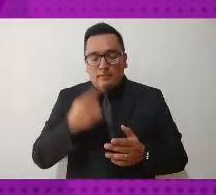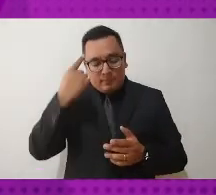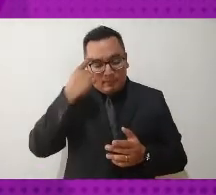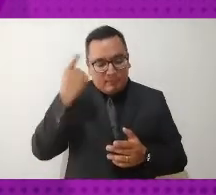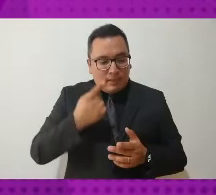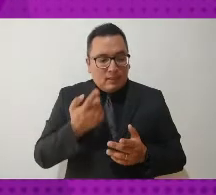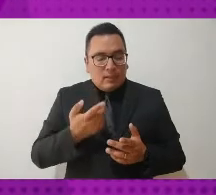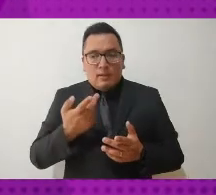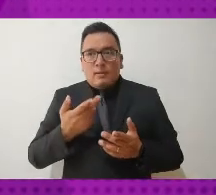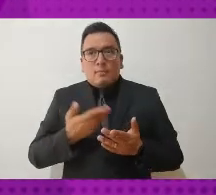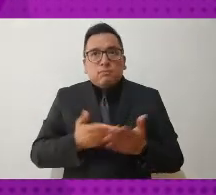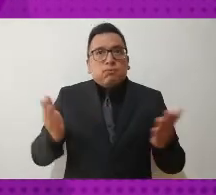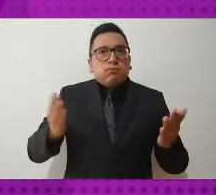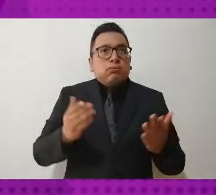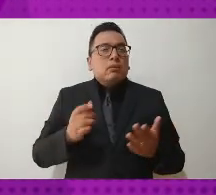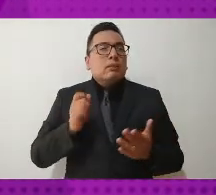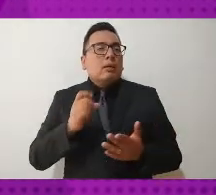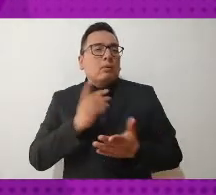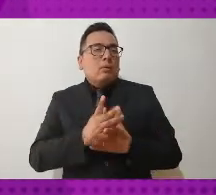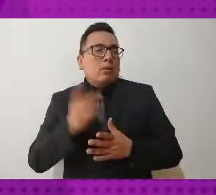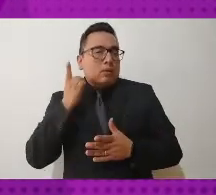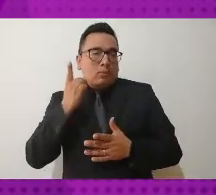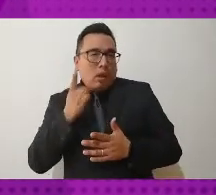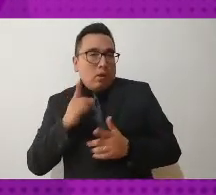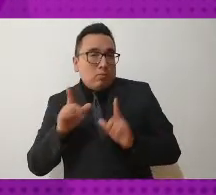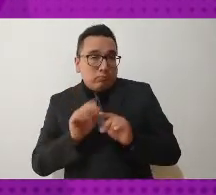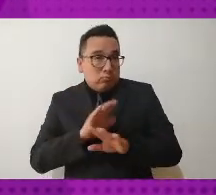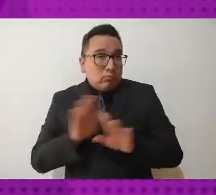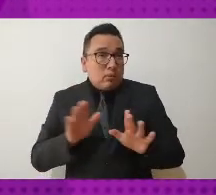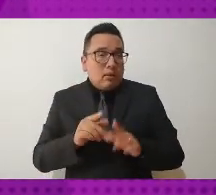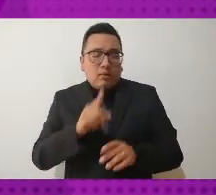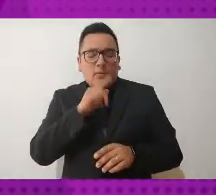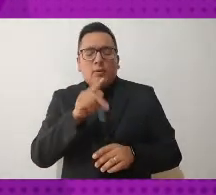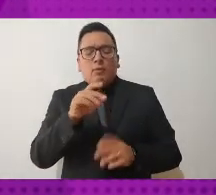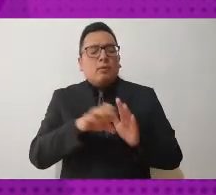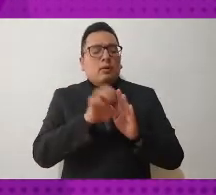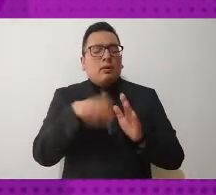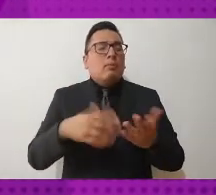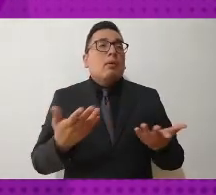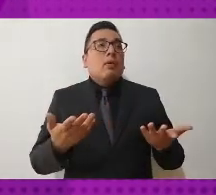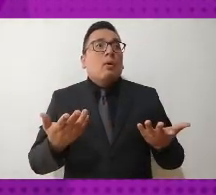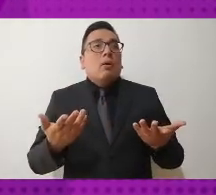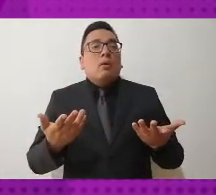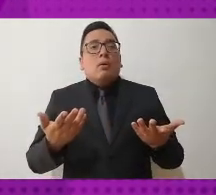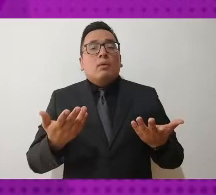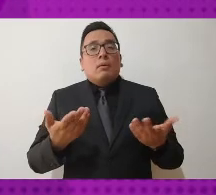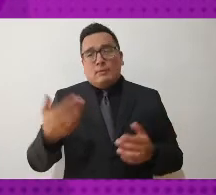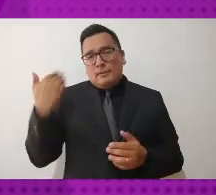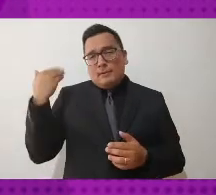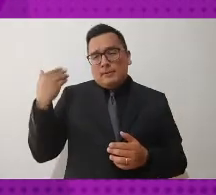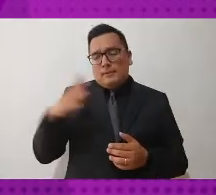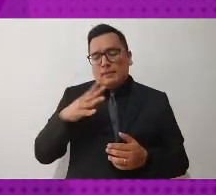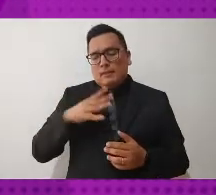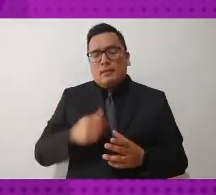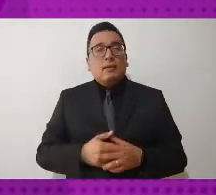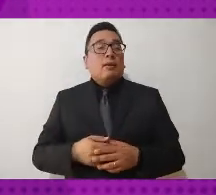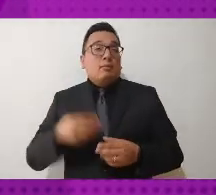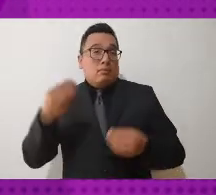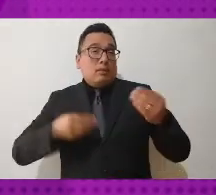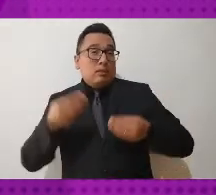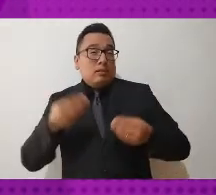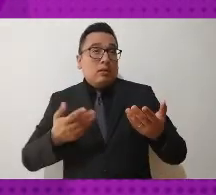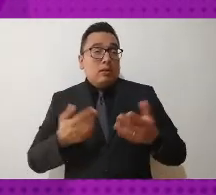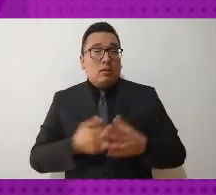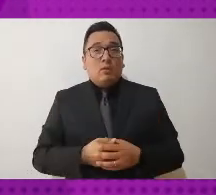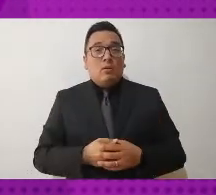y no solamente hablo de diputaciones ya ni nada de ello sino también en por ejemplo acaba de haber un magistrado electo